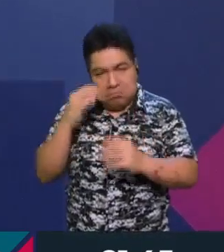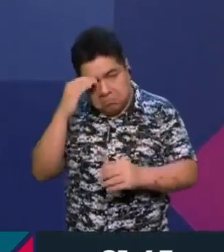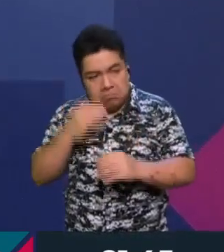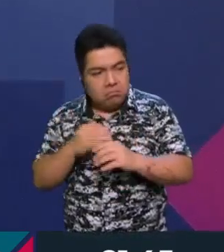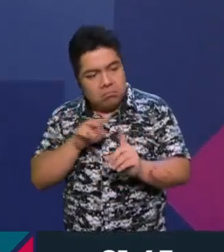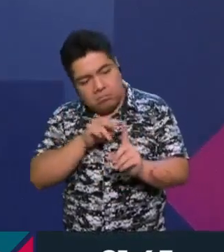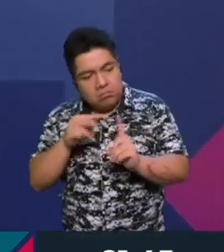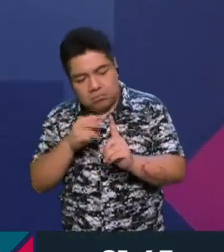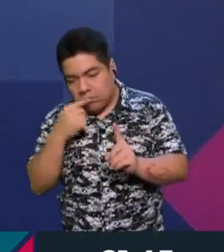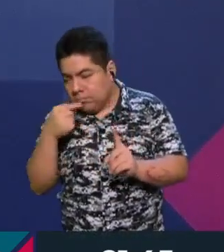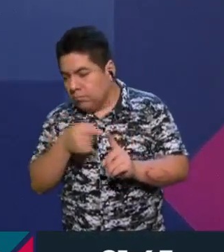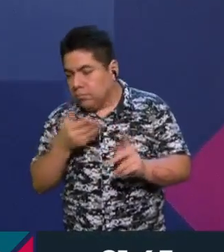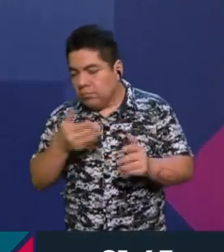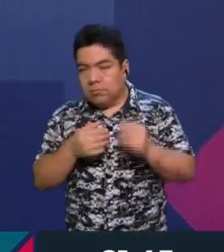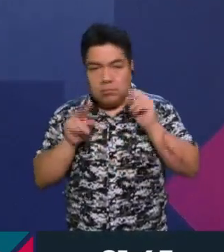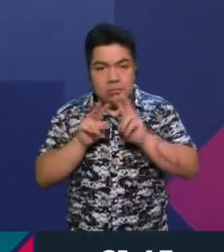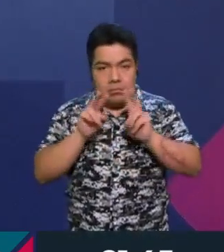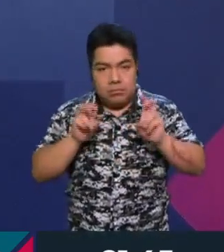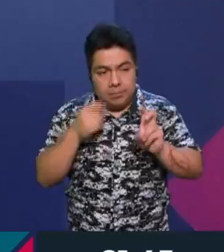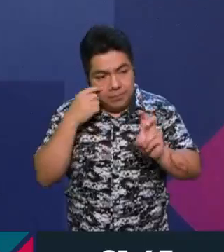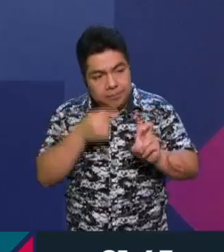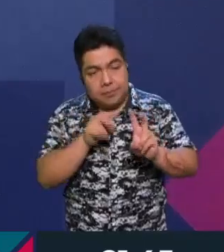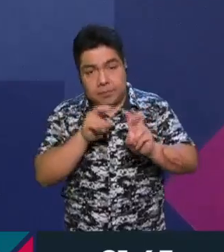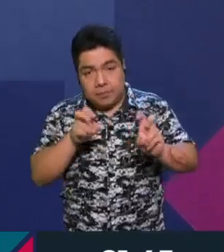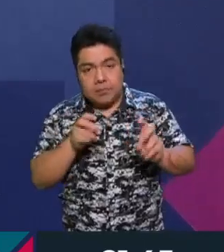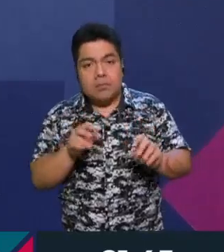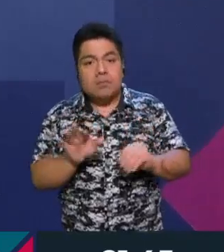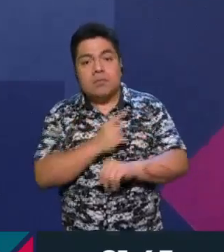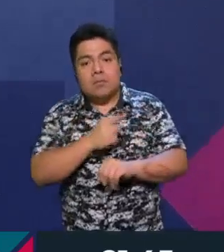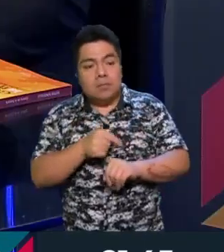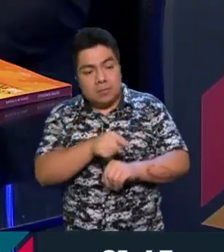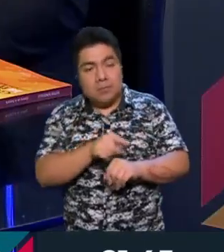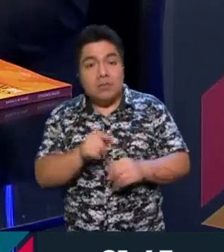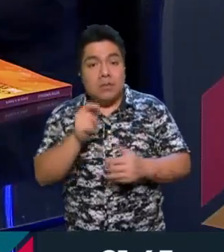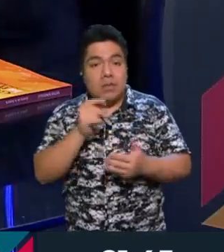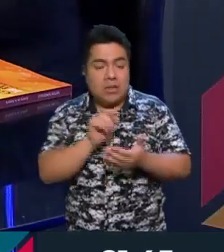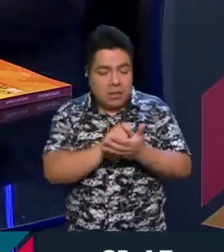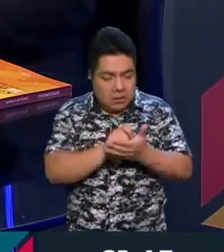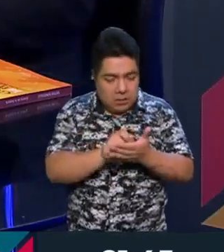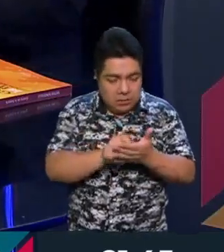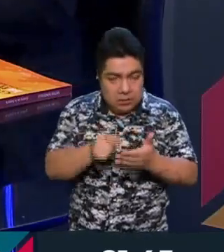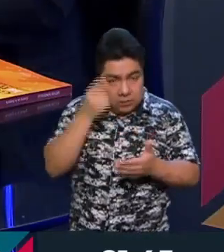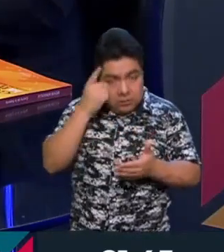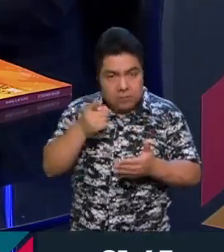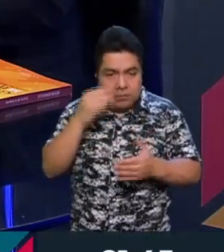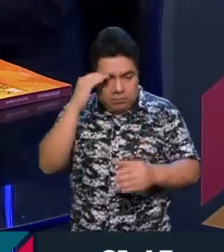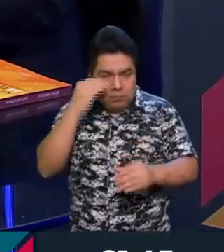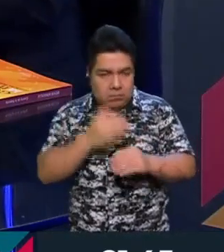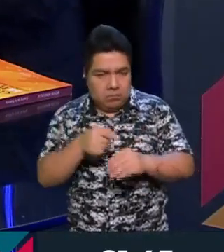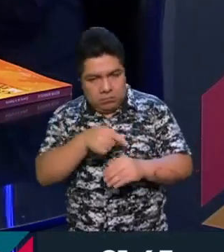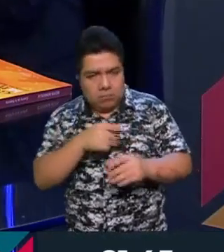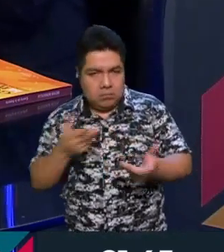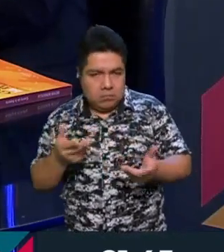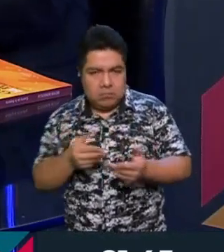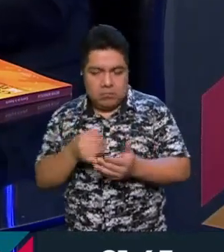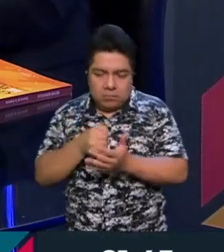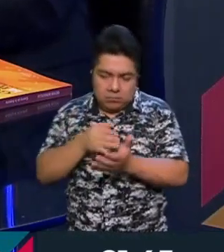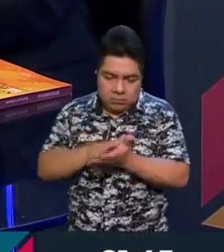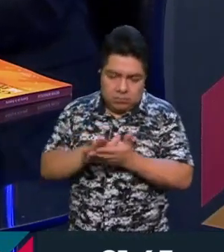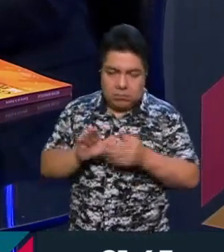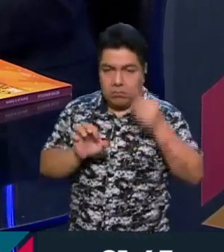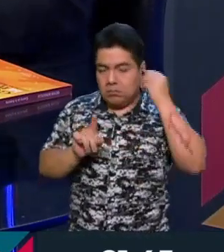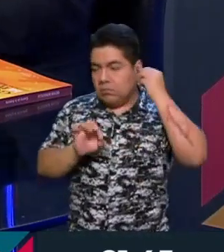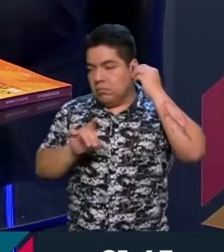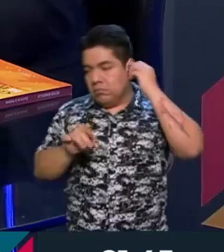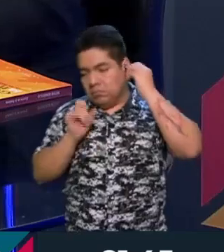sobre este tema de la igualdad, porque este autor es un autor cristiano, la editorial es una